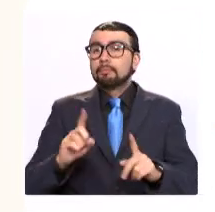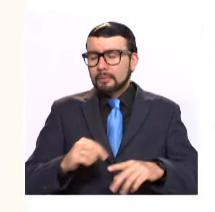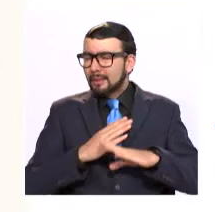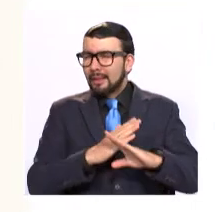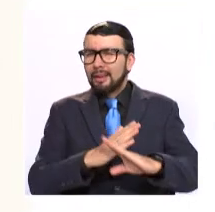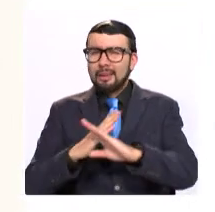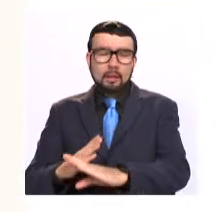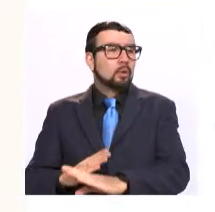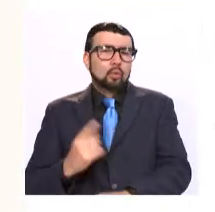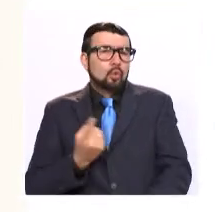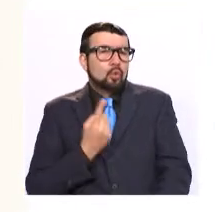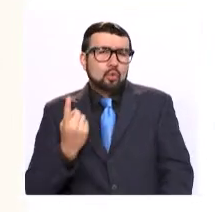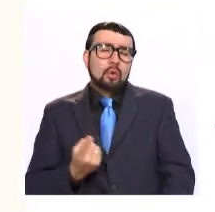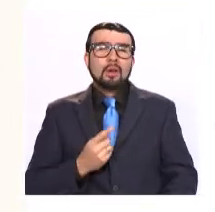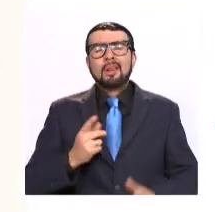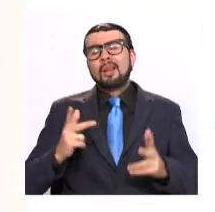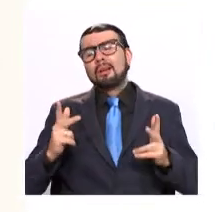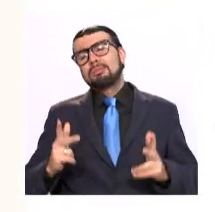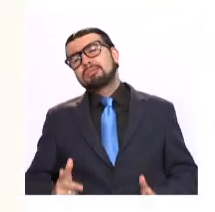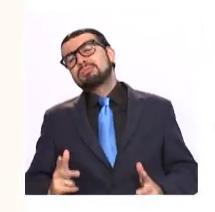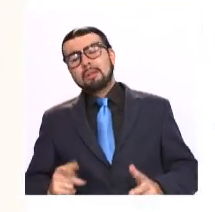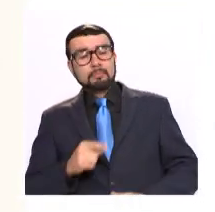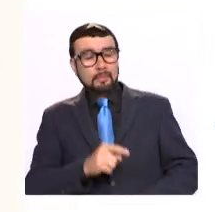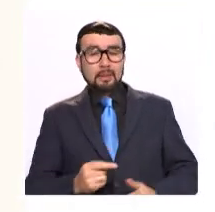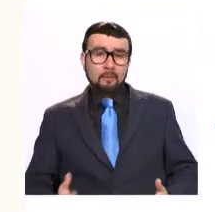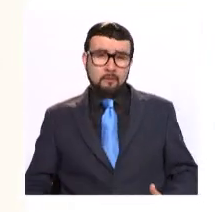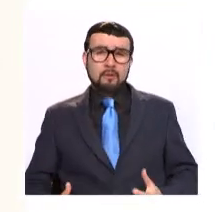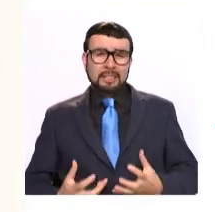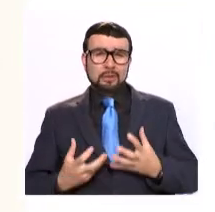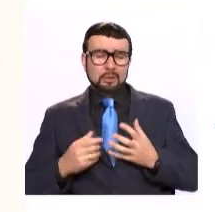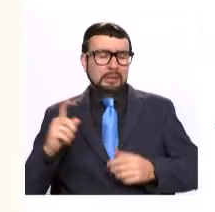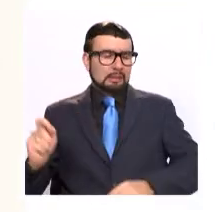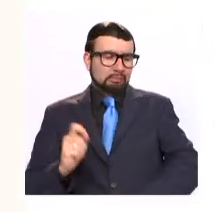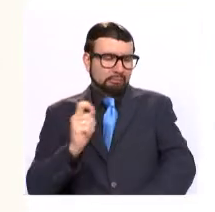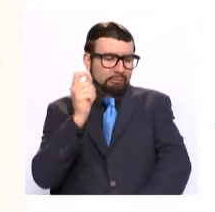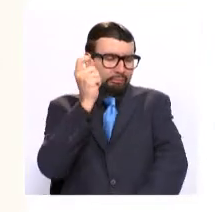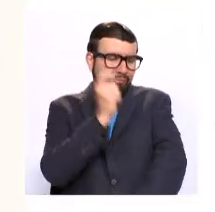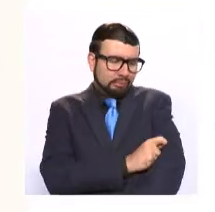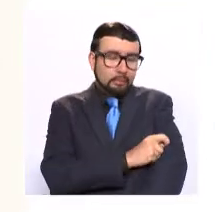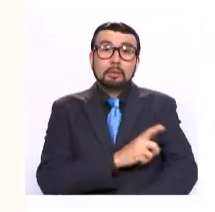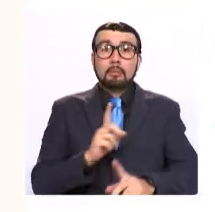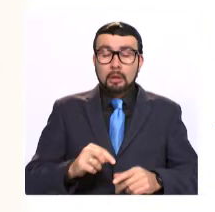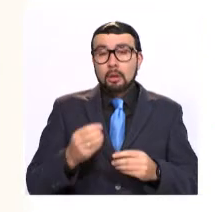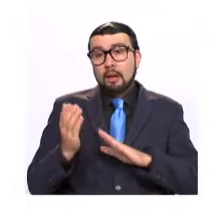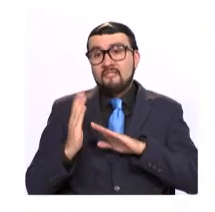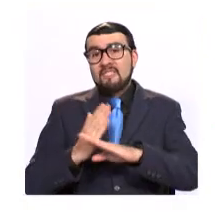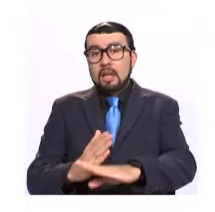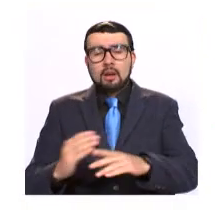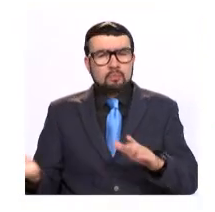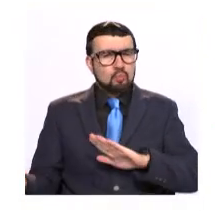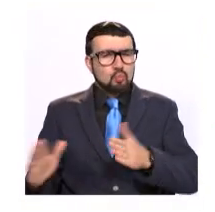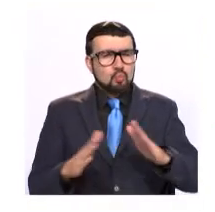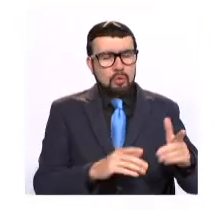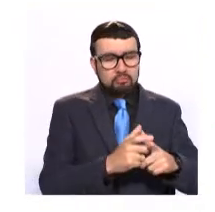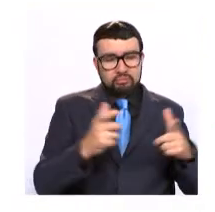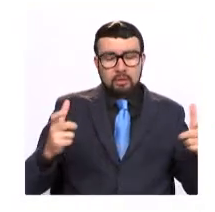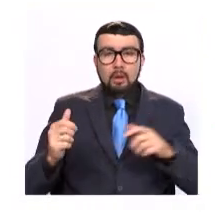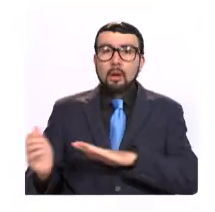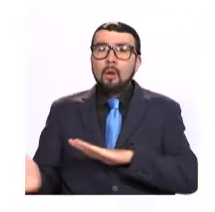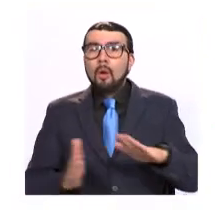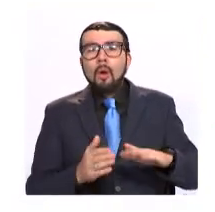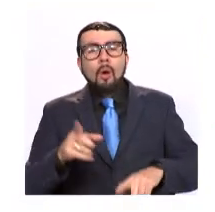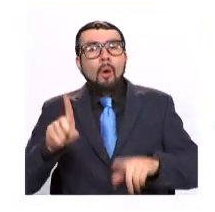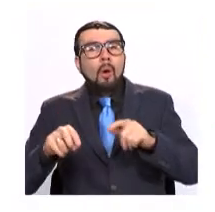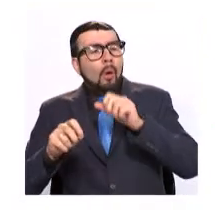no solo la incapacidad que produce la infección por el virus del dengue, sino también la mortalidad por este virus. Y entonces la gente ya empezó a preguntar